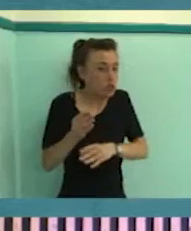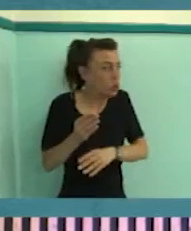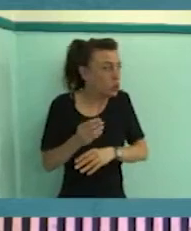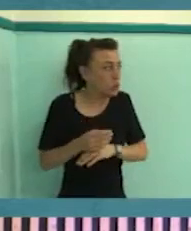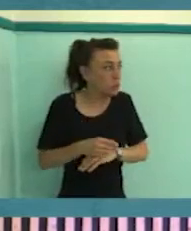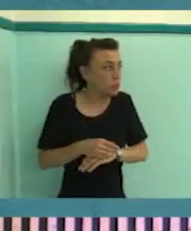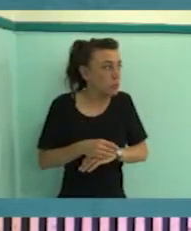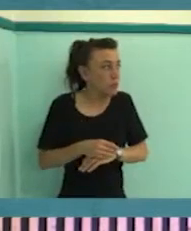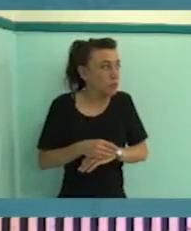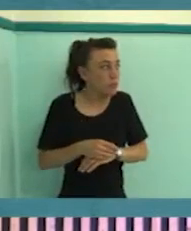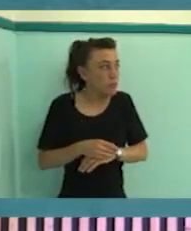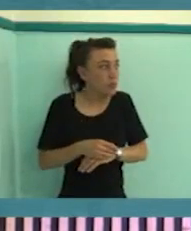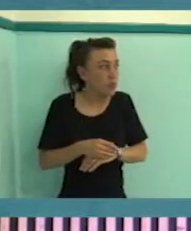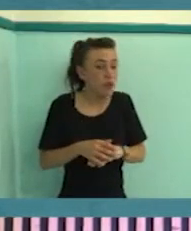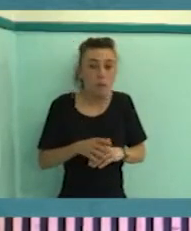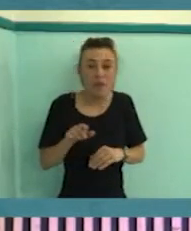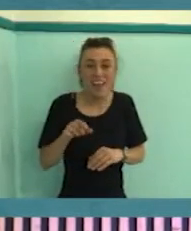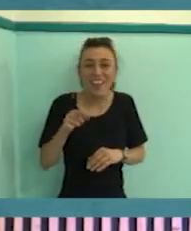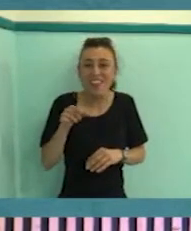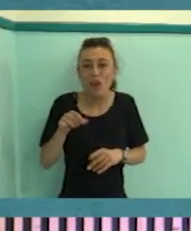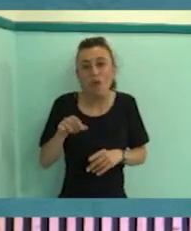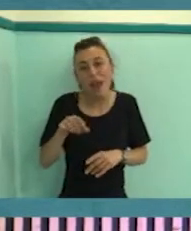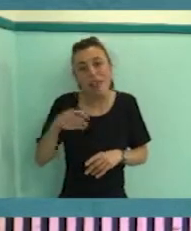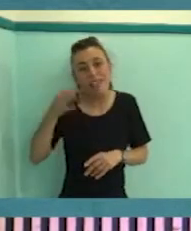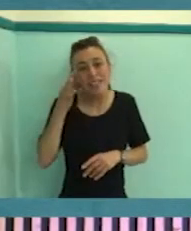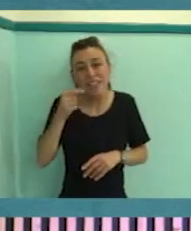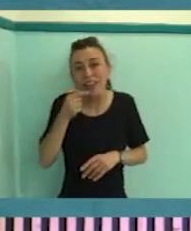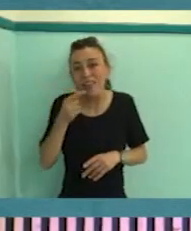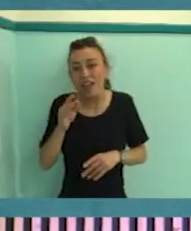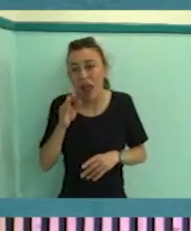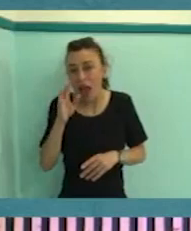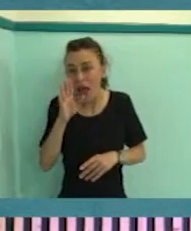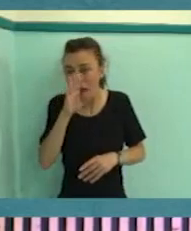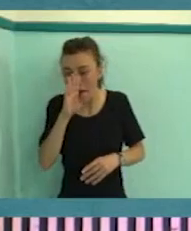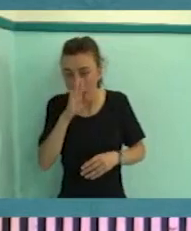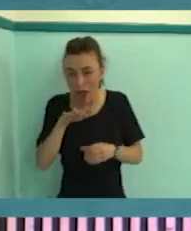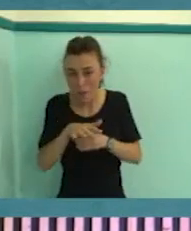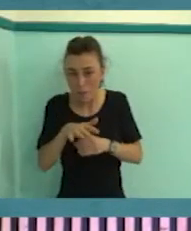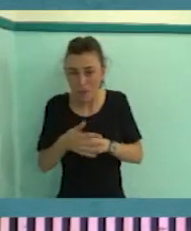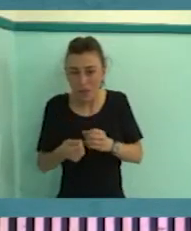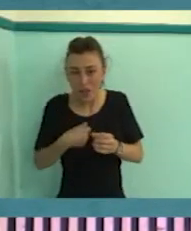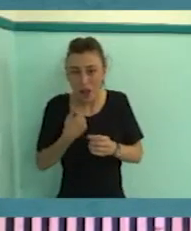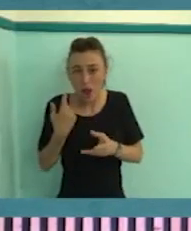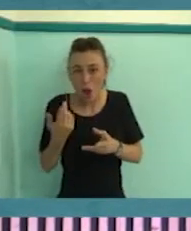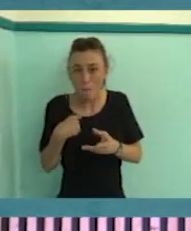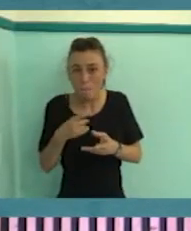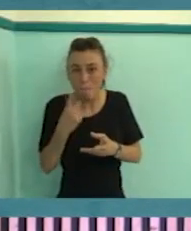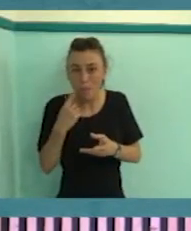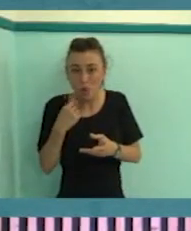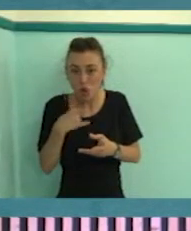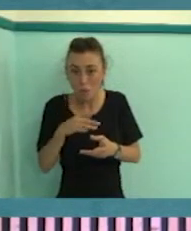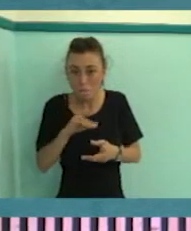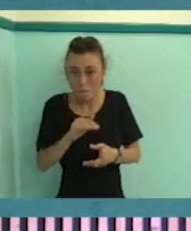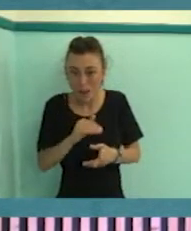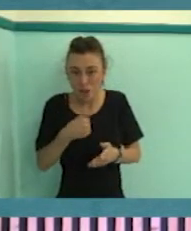está Martita martica Tabo que dice sigan camuflando los malos hábitos alimenticios y la falta de actividad física en discursos de empoderamiento no ha hablado